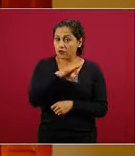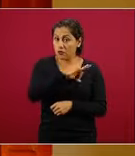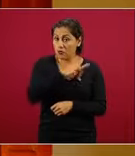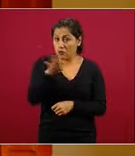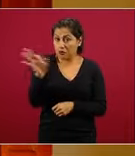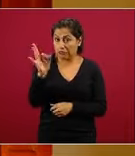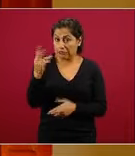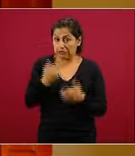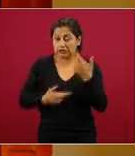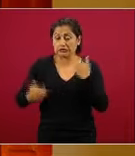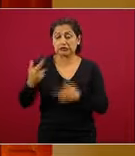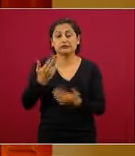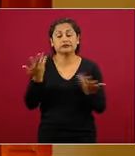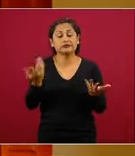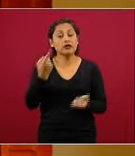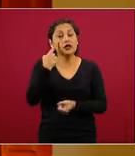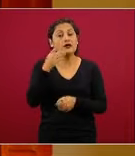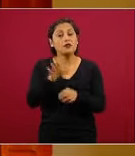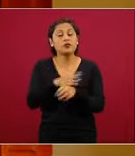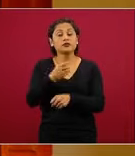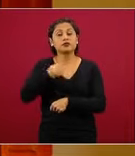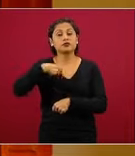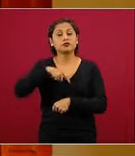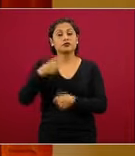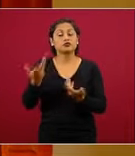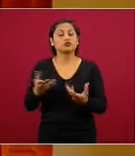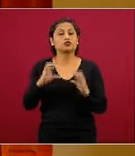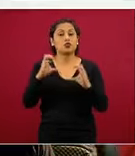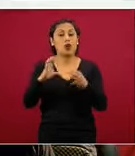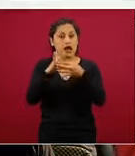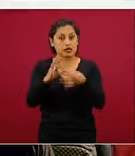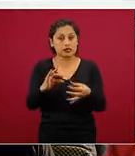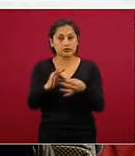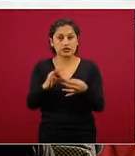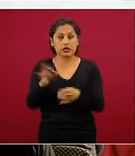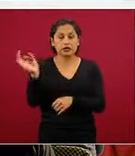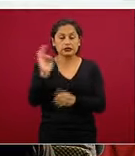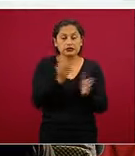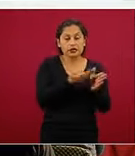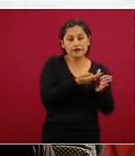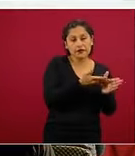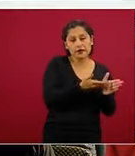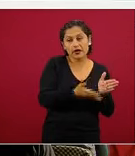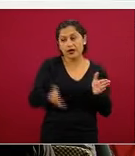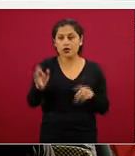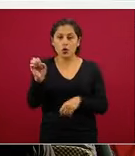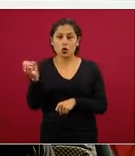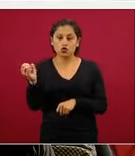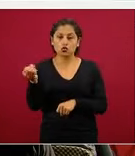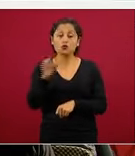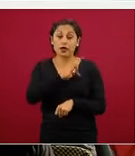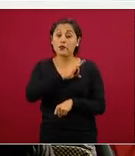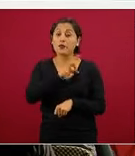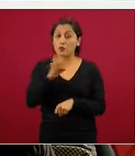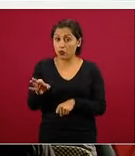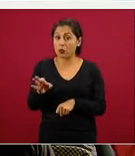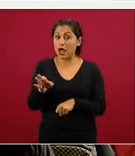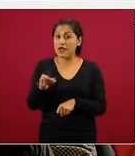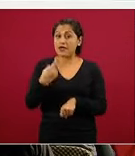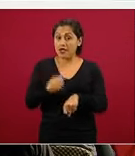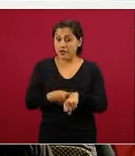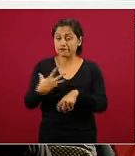la epidemia que en México se contempló que podía durar desde febrero y hasta octubre, pero además podía estar